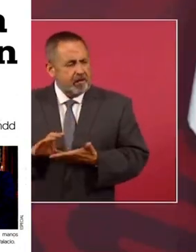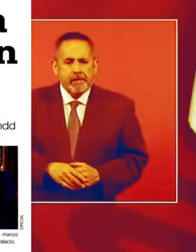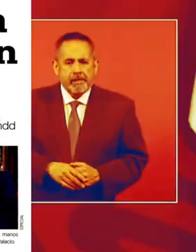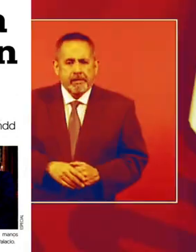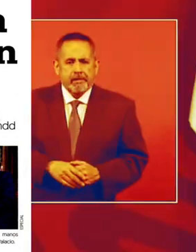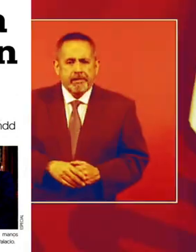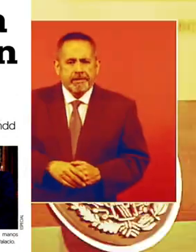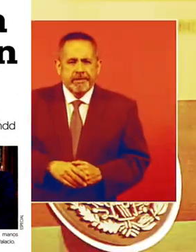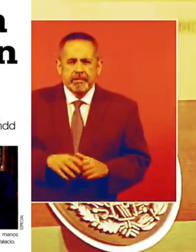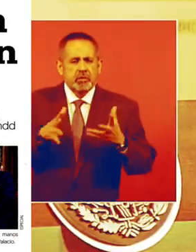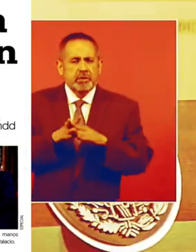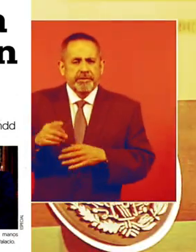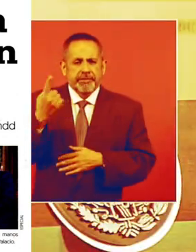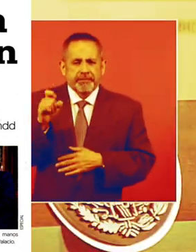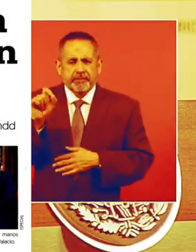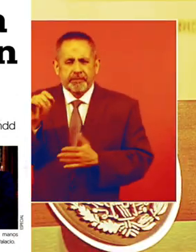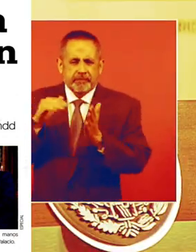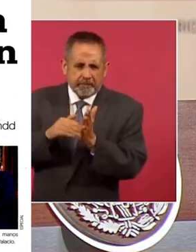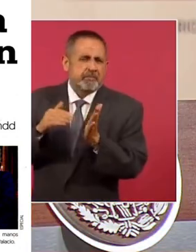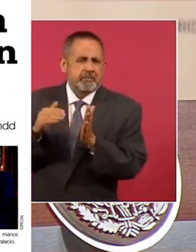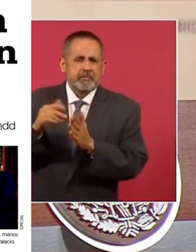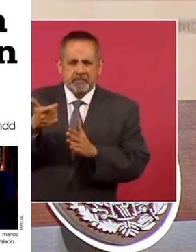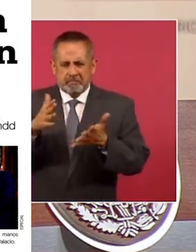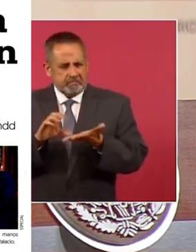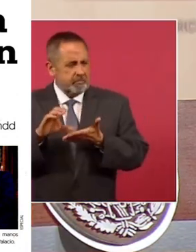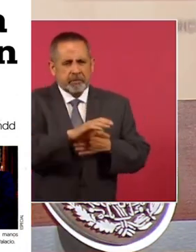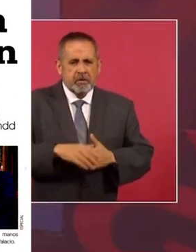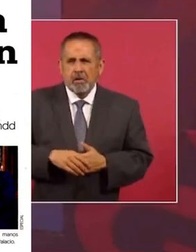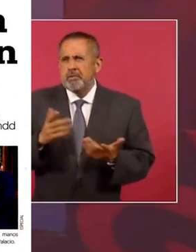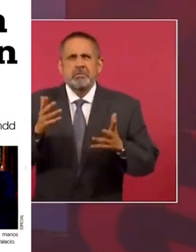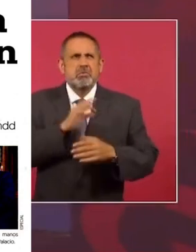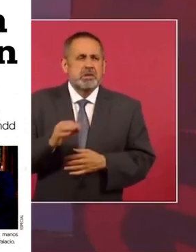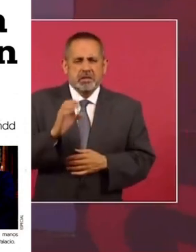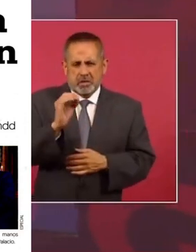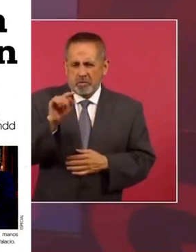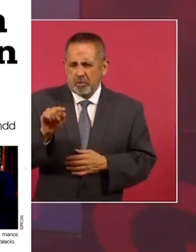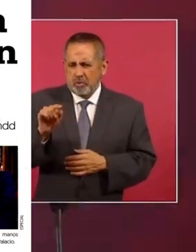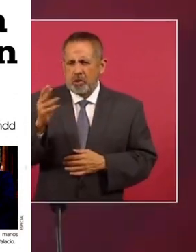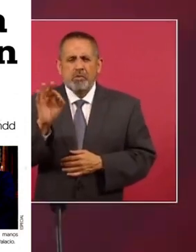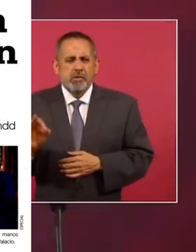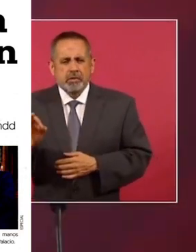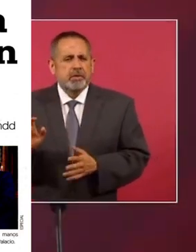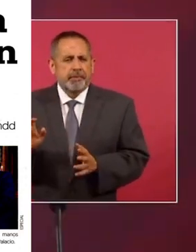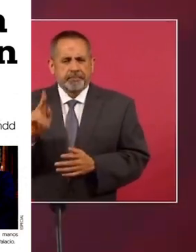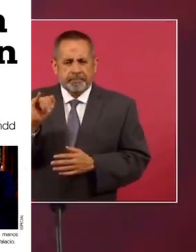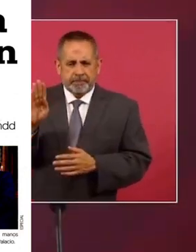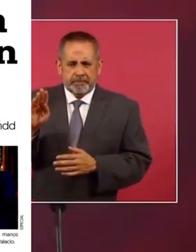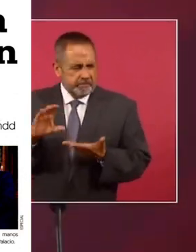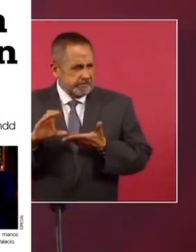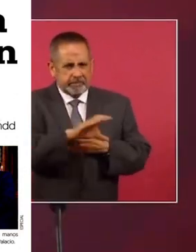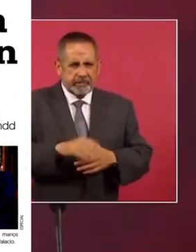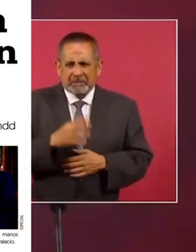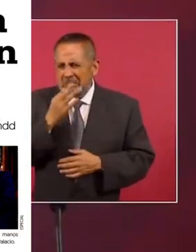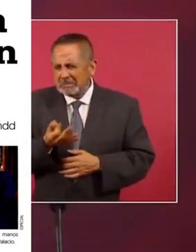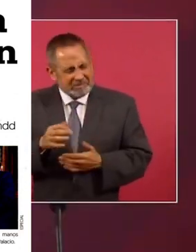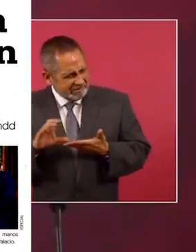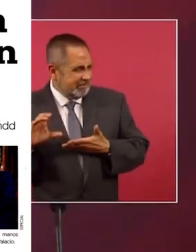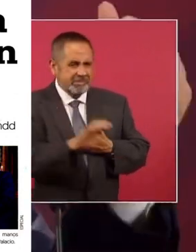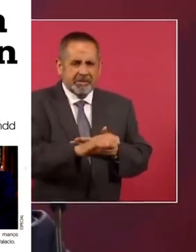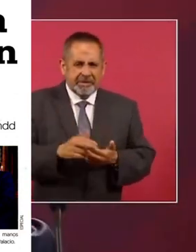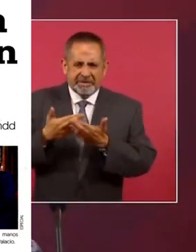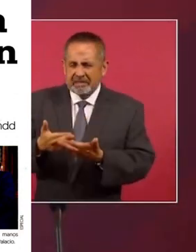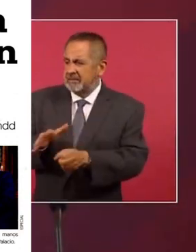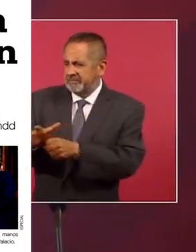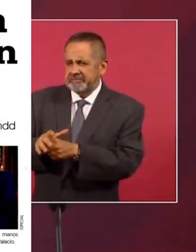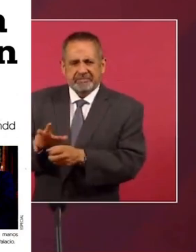significó 120 mil millones de pesos, como el 0.4% del Producto Interno. Nada, porque